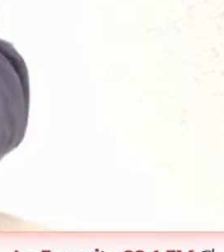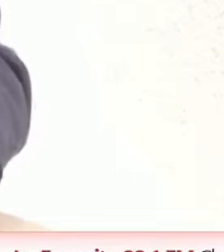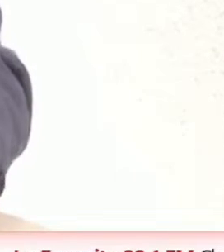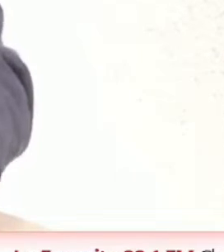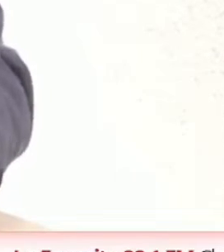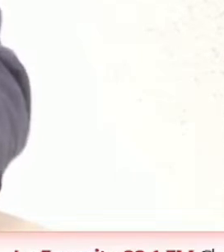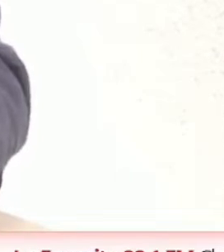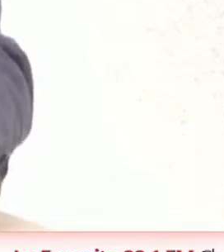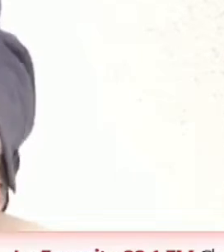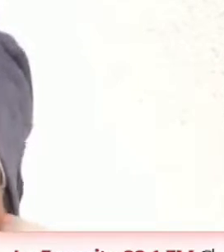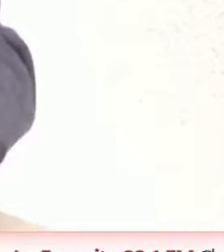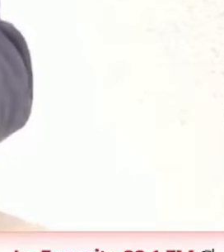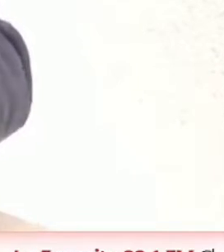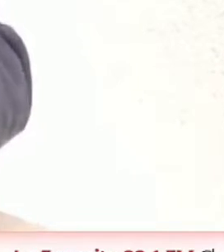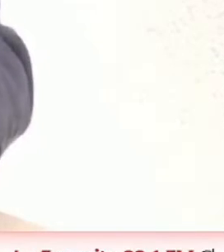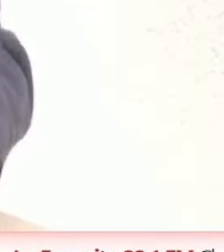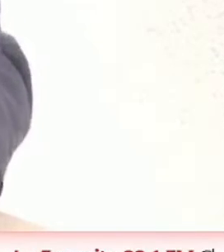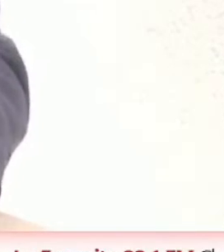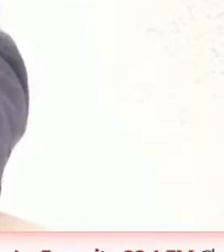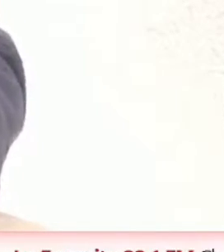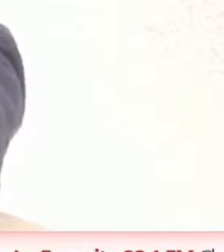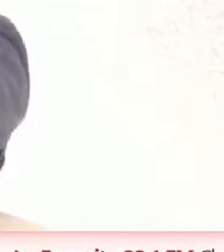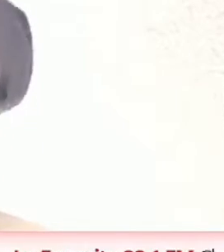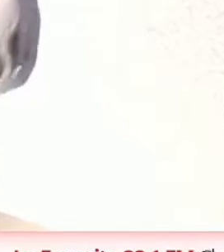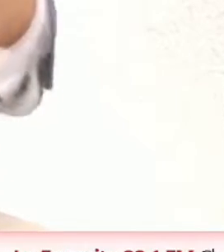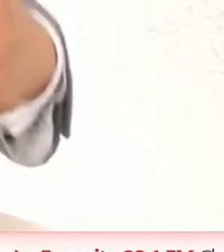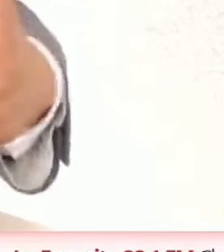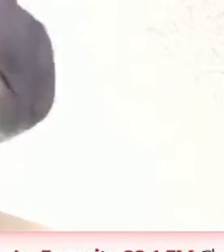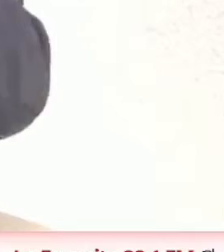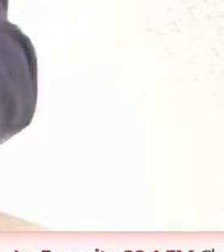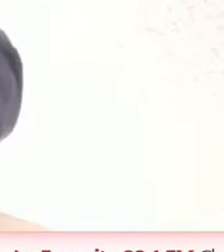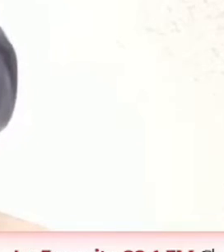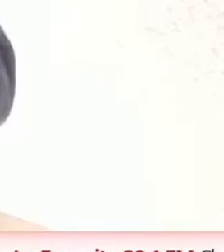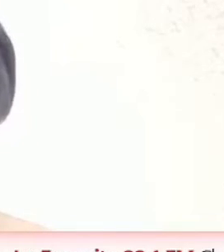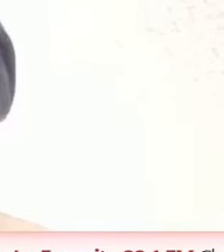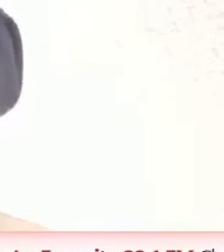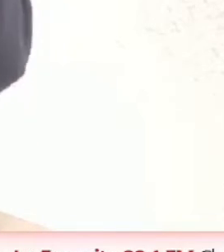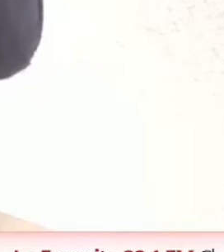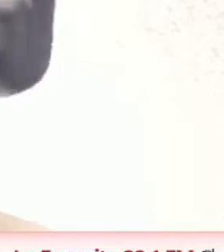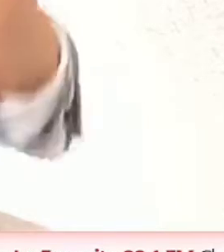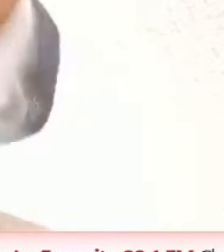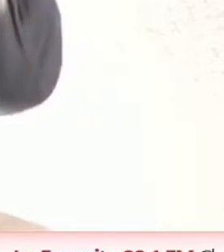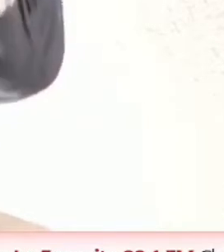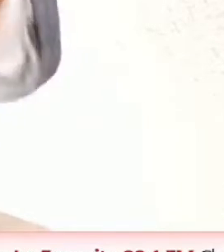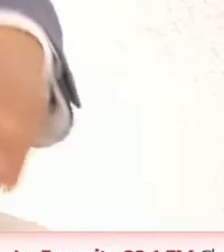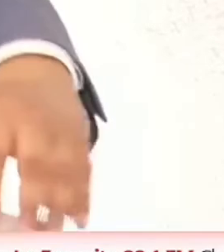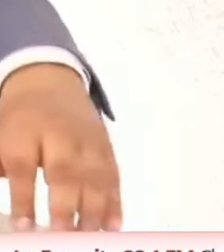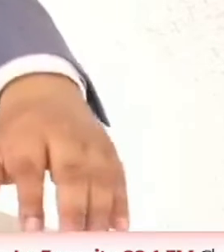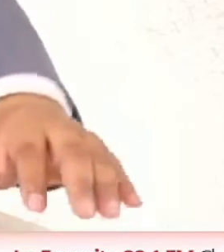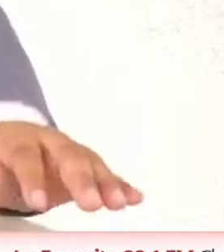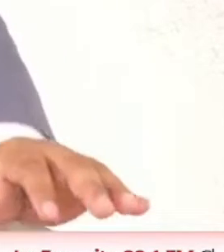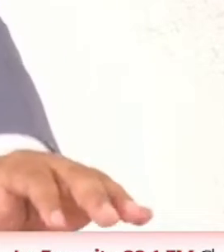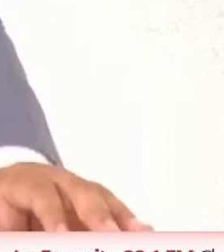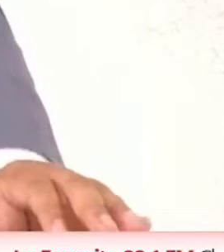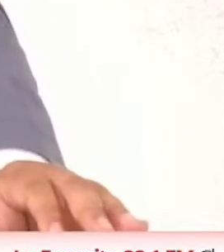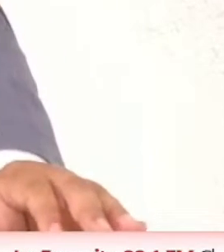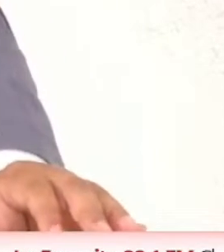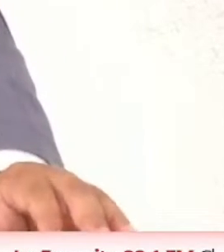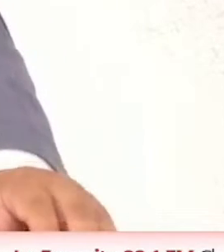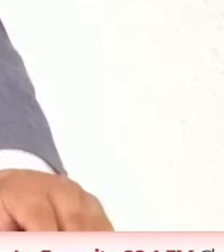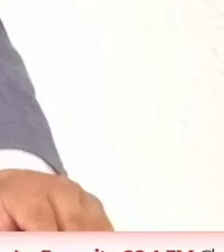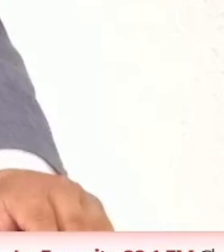y decidida. El mandatario precisó que fue, por el contrario, el gobierno del Estado quien le dio